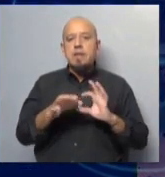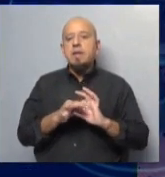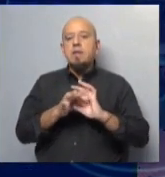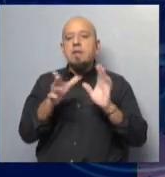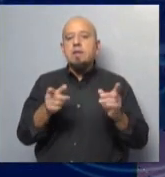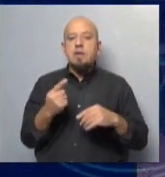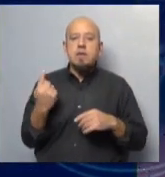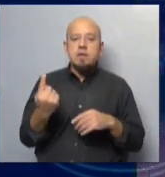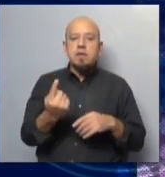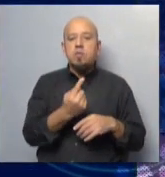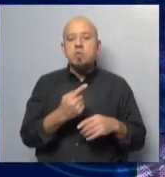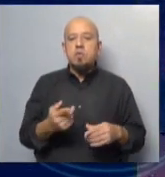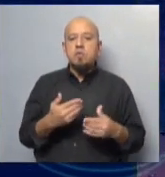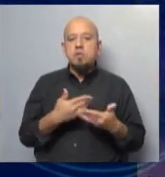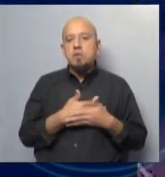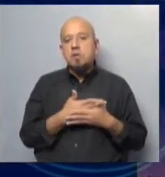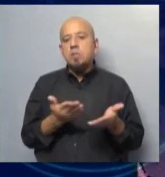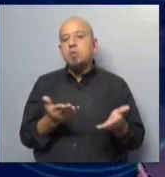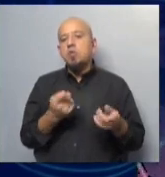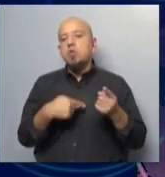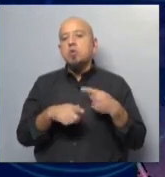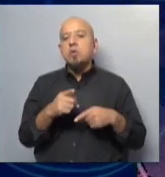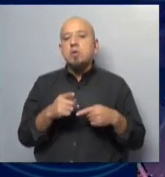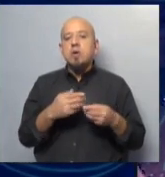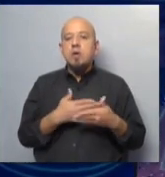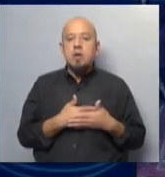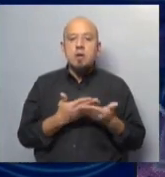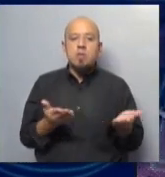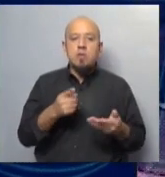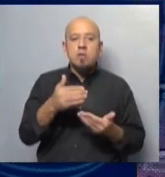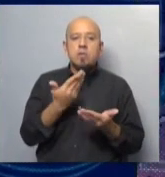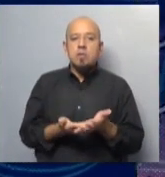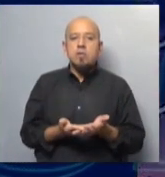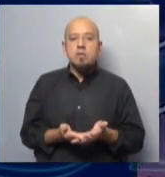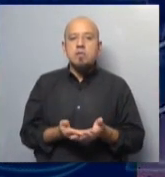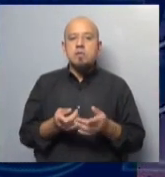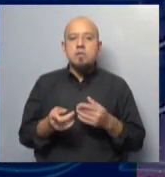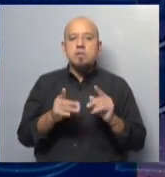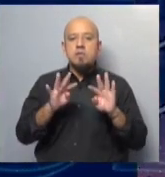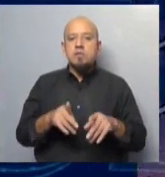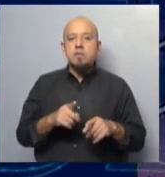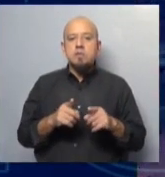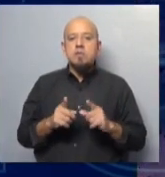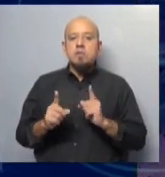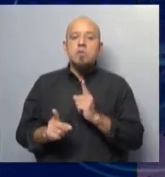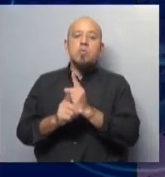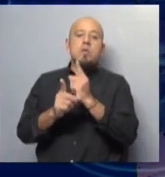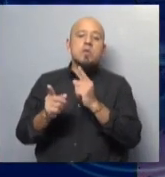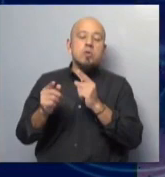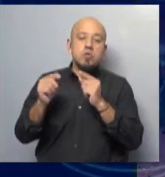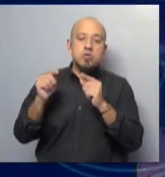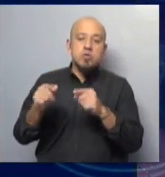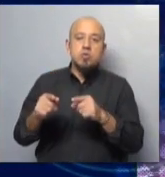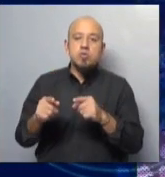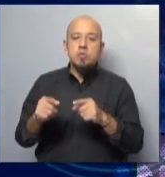de cada uno, del amor, de ese tipo de amor que se plantea en el texto. Son encuentros que él tiene